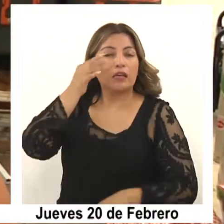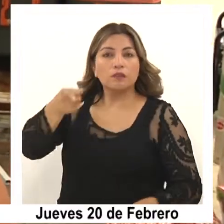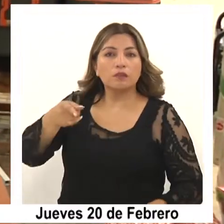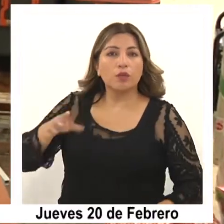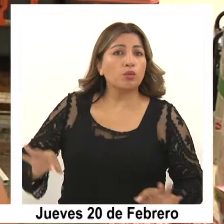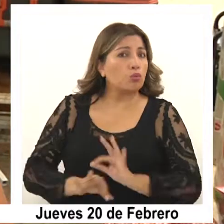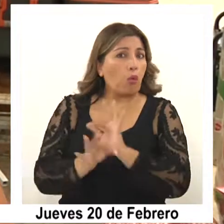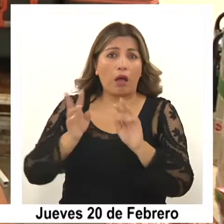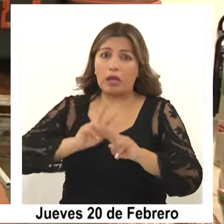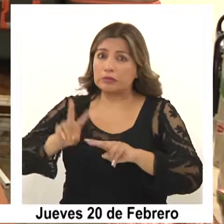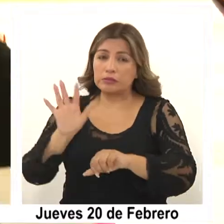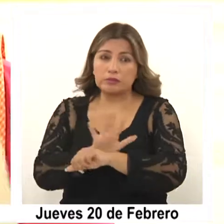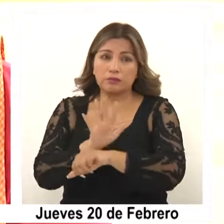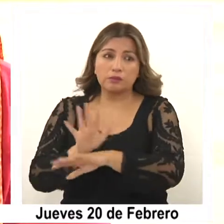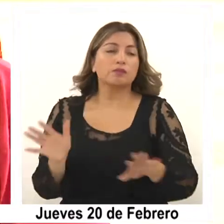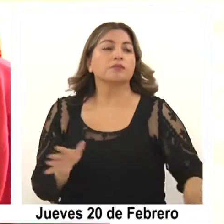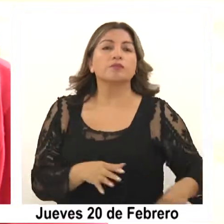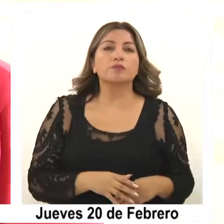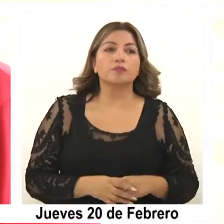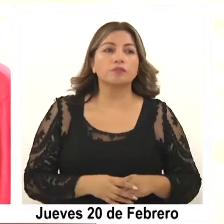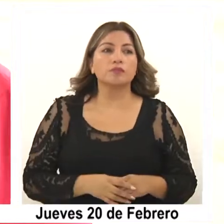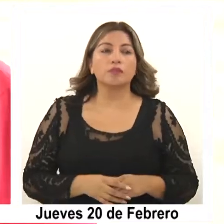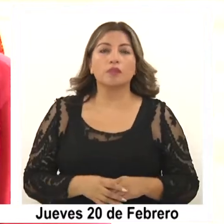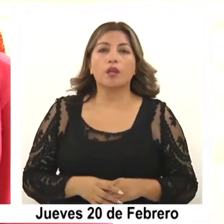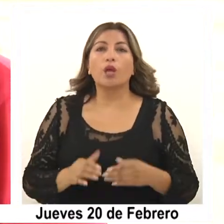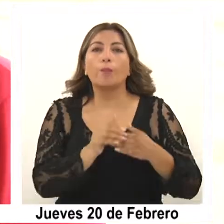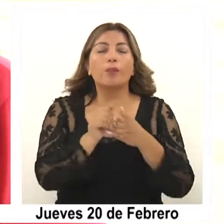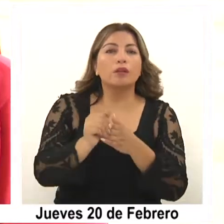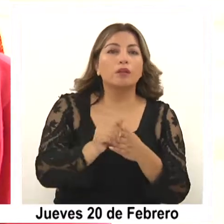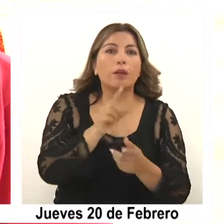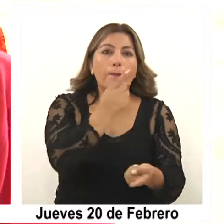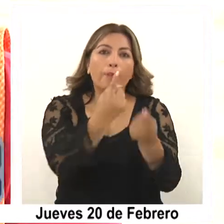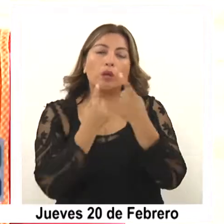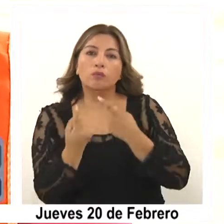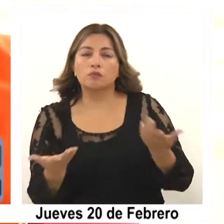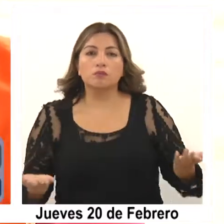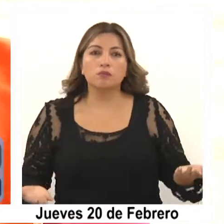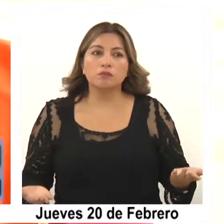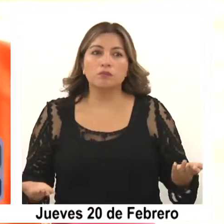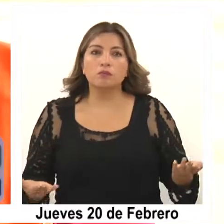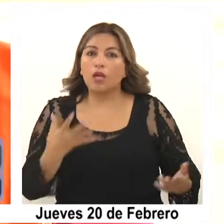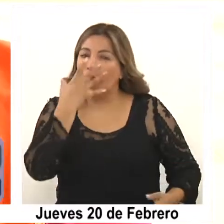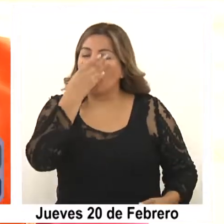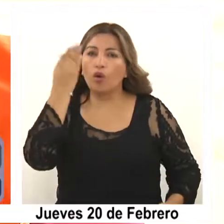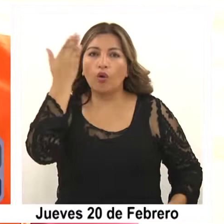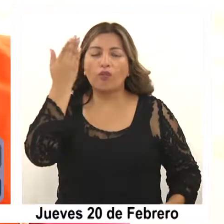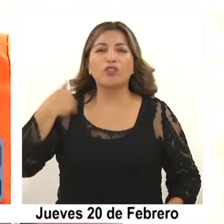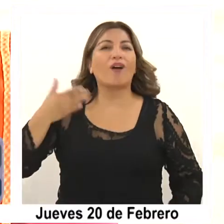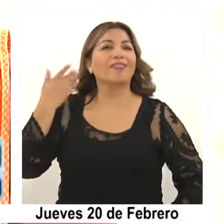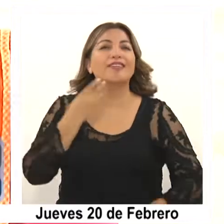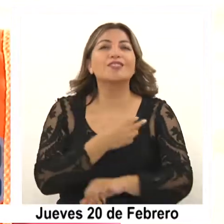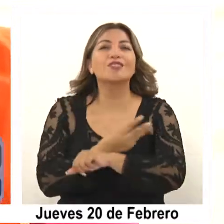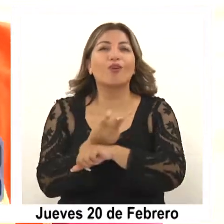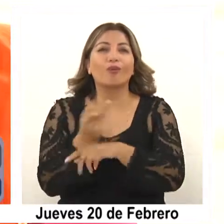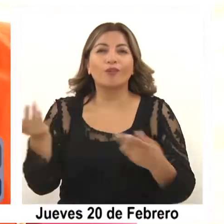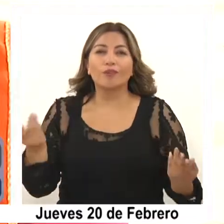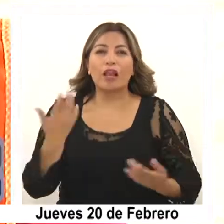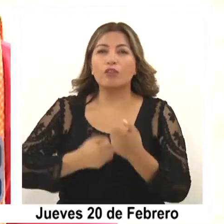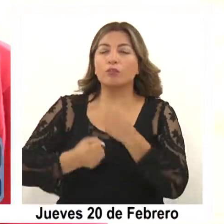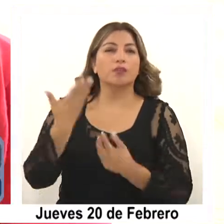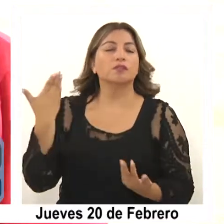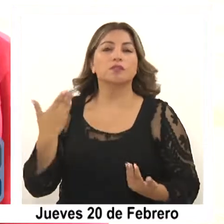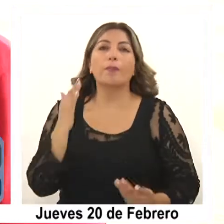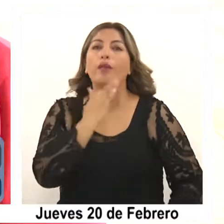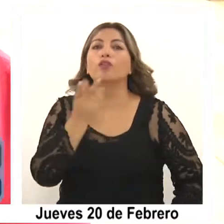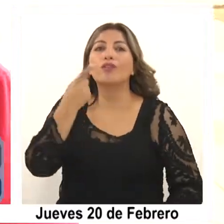y nunca llegó a funcionar. Preguntaban mucho a los turistas, los lobitos que hacían show antiguamente, años asado,